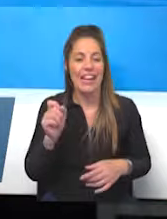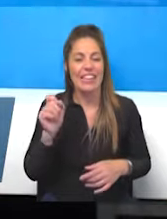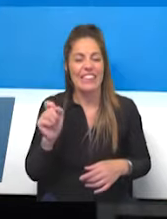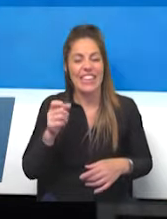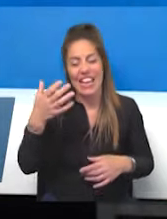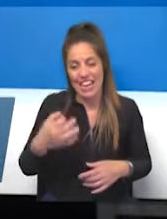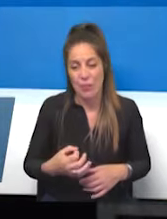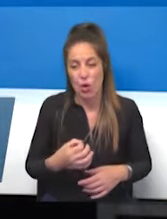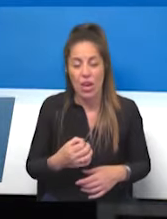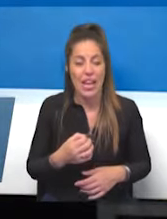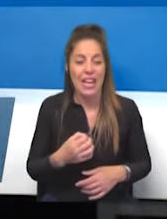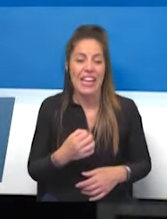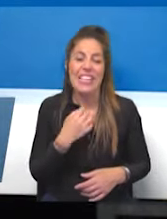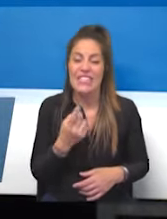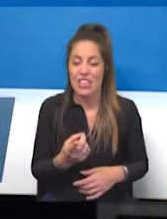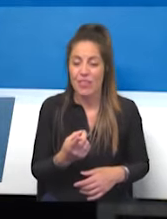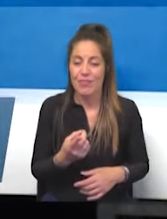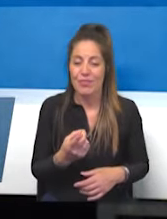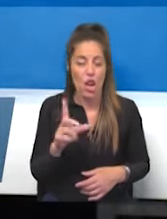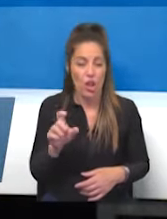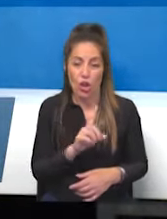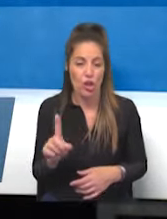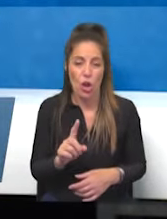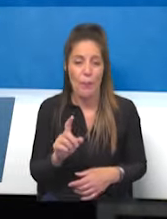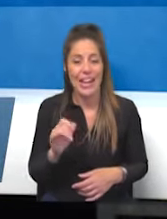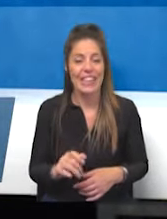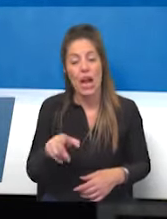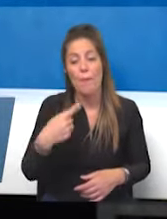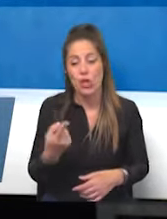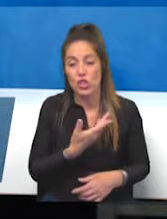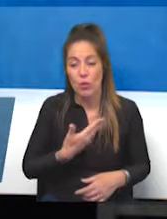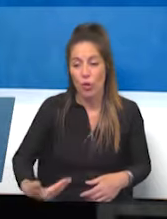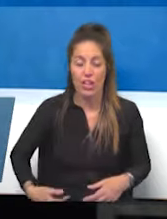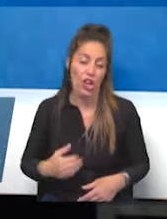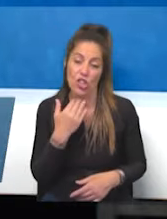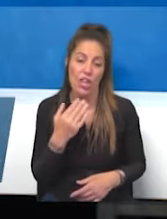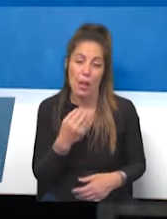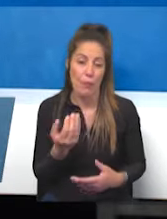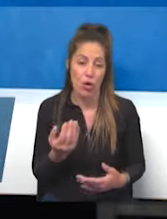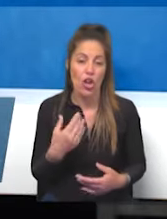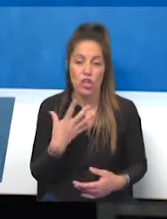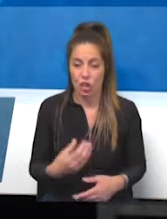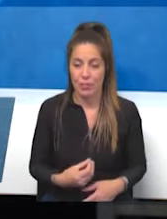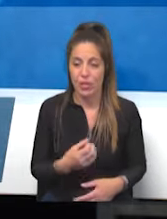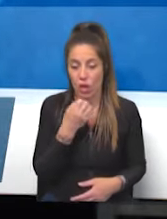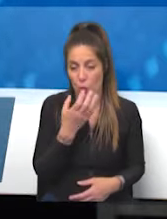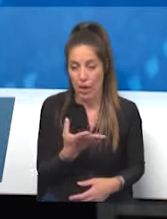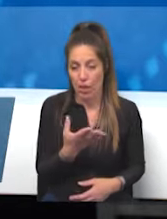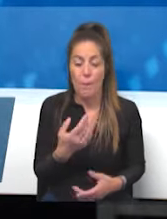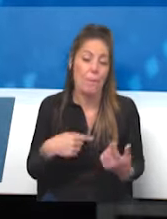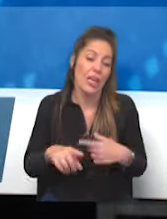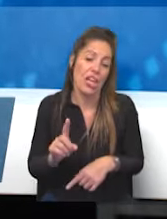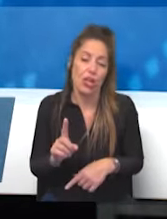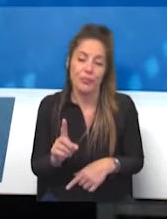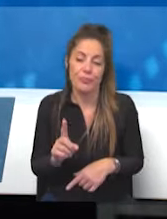útil la medida hubiera sido lo lógico sino para que la tenga el próximo gobierno que no sabemos Cuál va a ser porque estoy convencido que era Bueno pero en fin